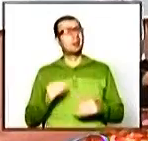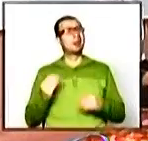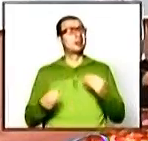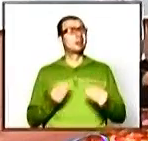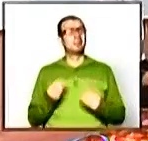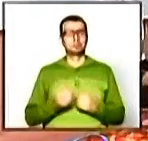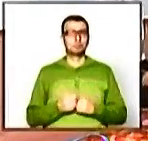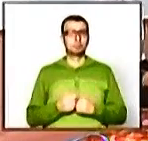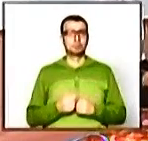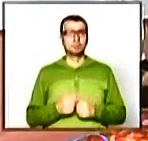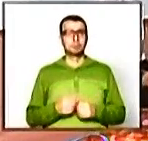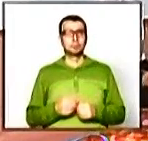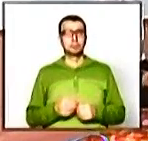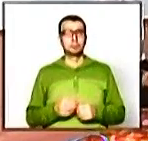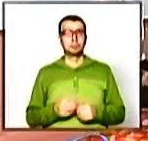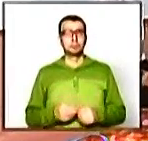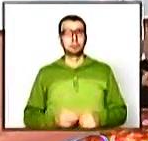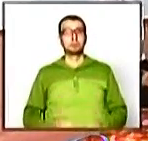lumbodorsal.